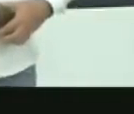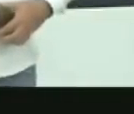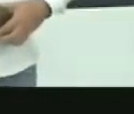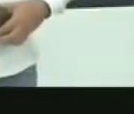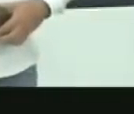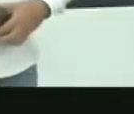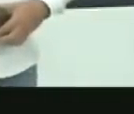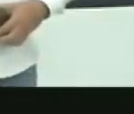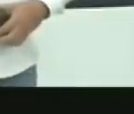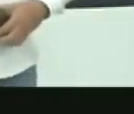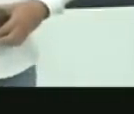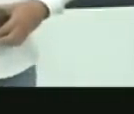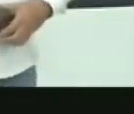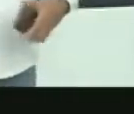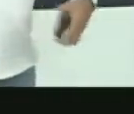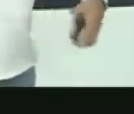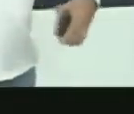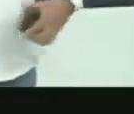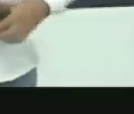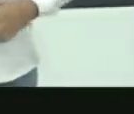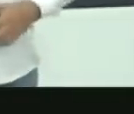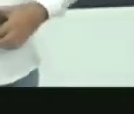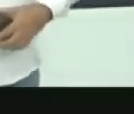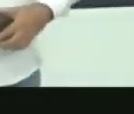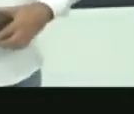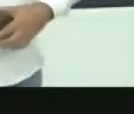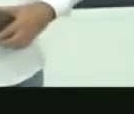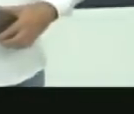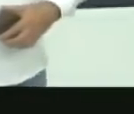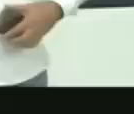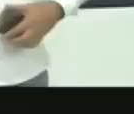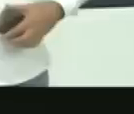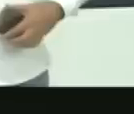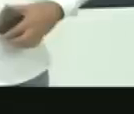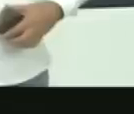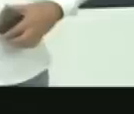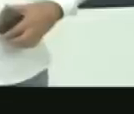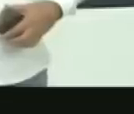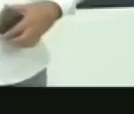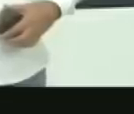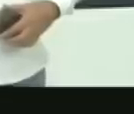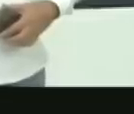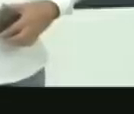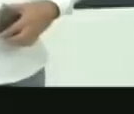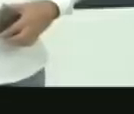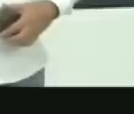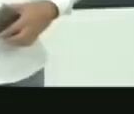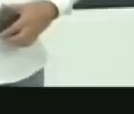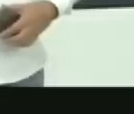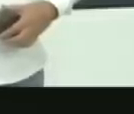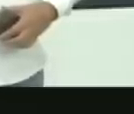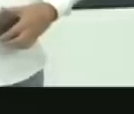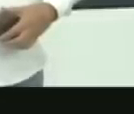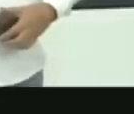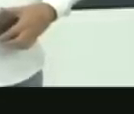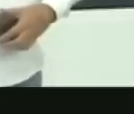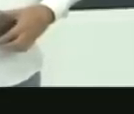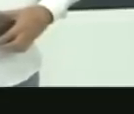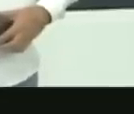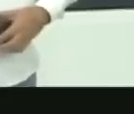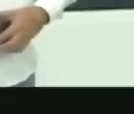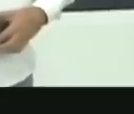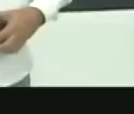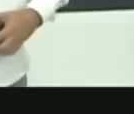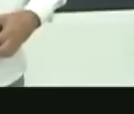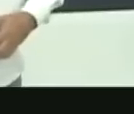Amigos de Venezolana de Televisión, en breve ya información importante por parte del vicepresidente sectorial para Seguridad Ciudadana y Paz, almirante jefe